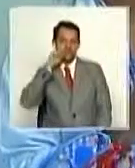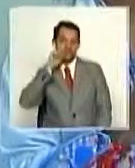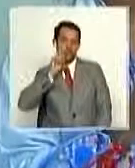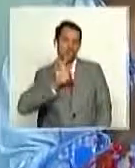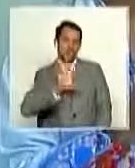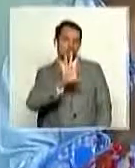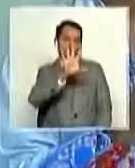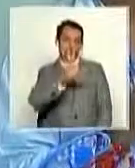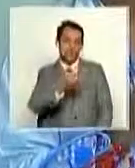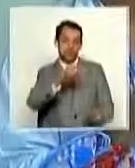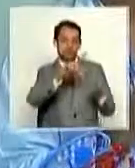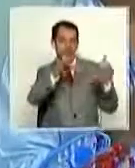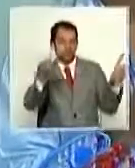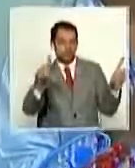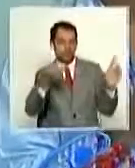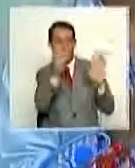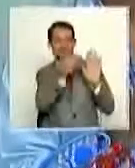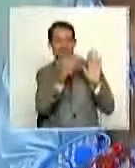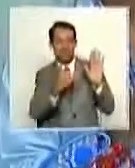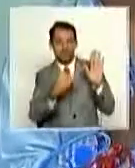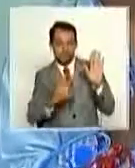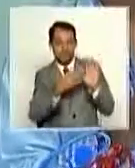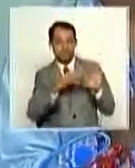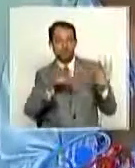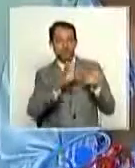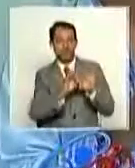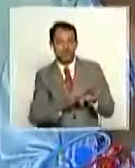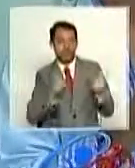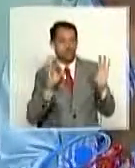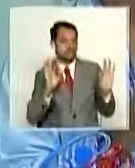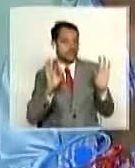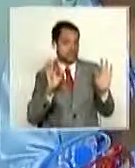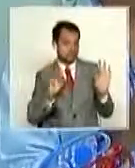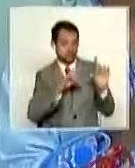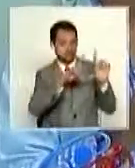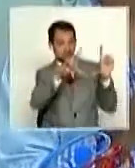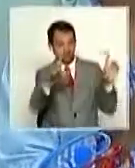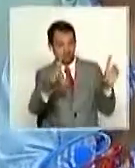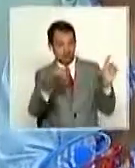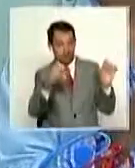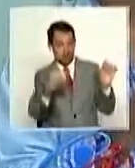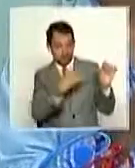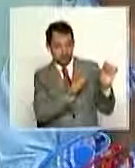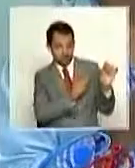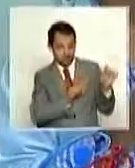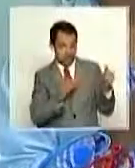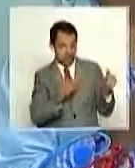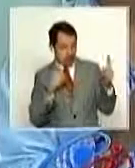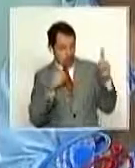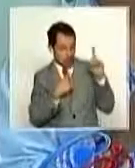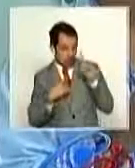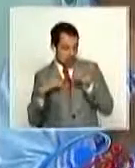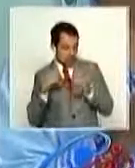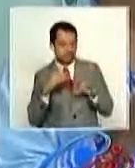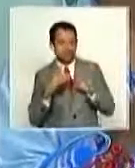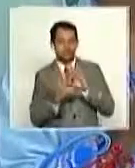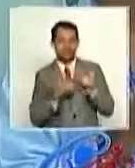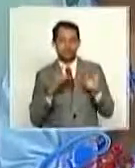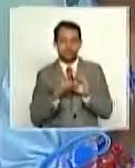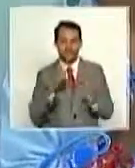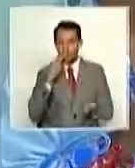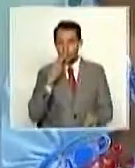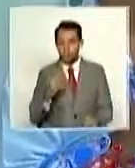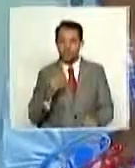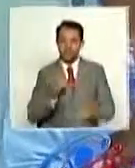para ofrecer una imagen digital de muy buena calidad. En ese sentido, entonces, un odontólogo con